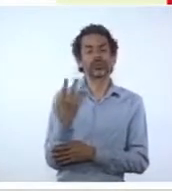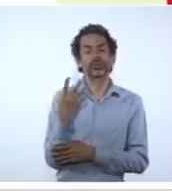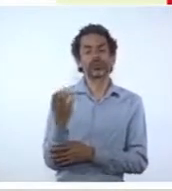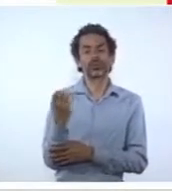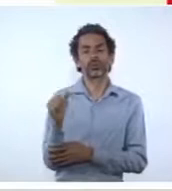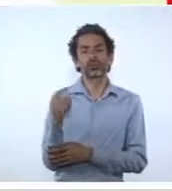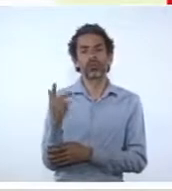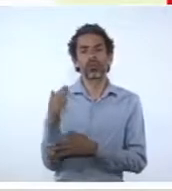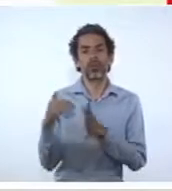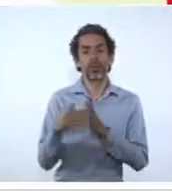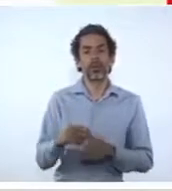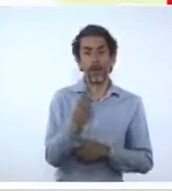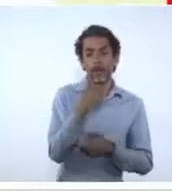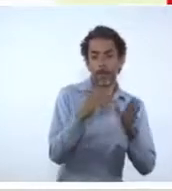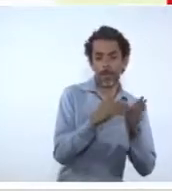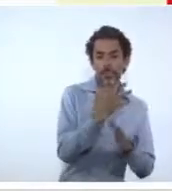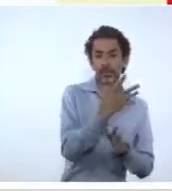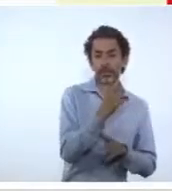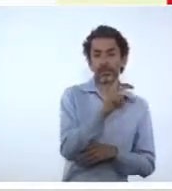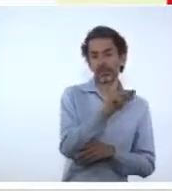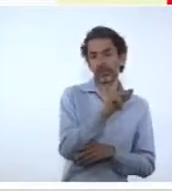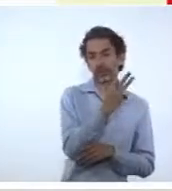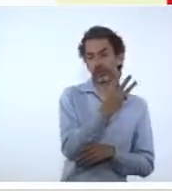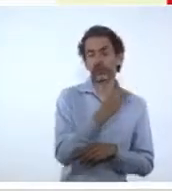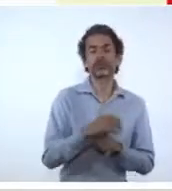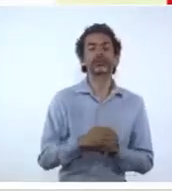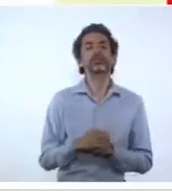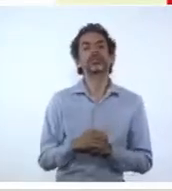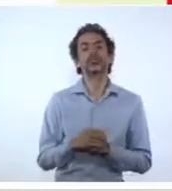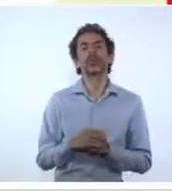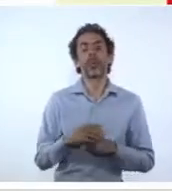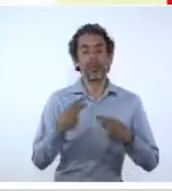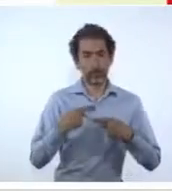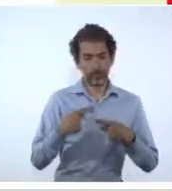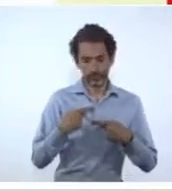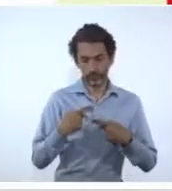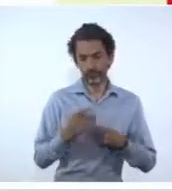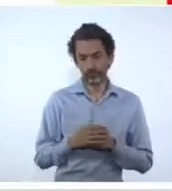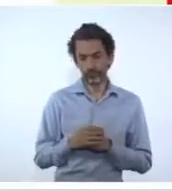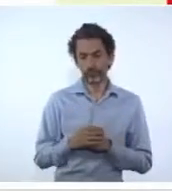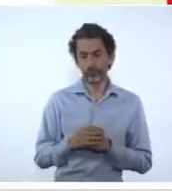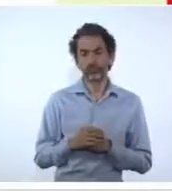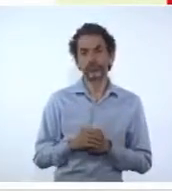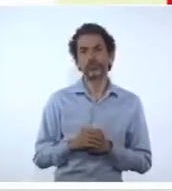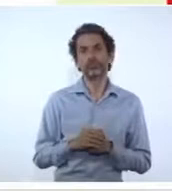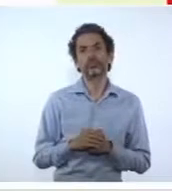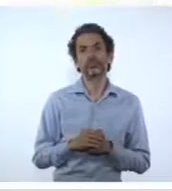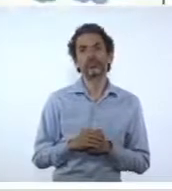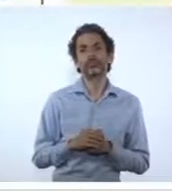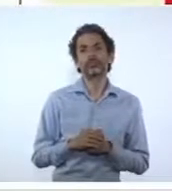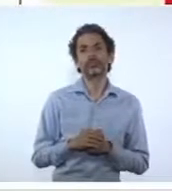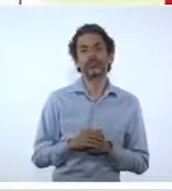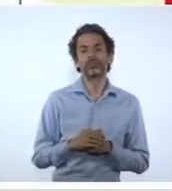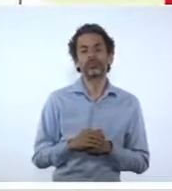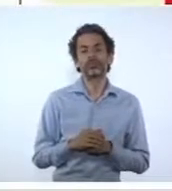403,659 y 1,583 personas el día de ayer.